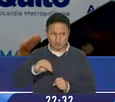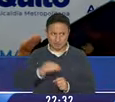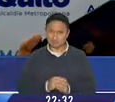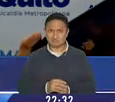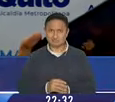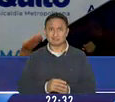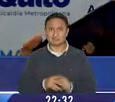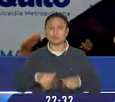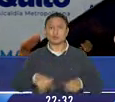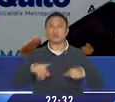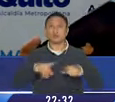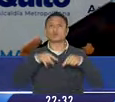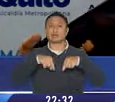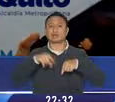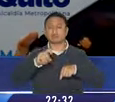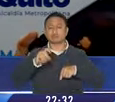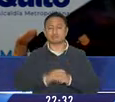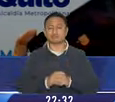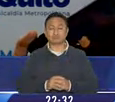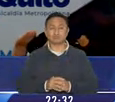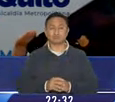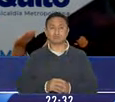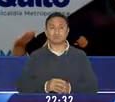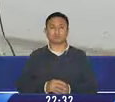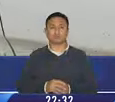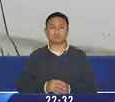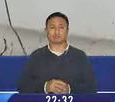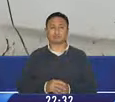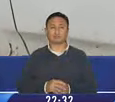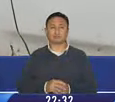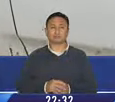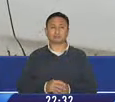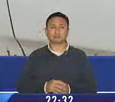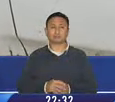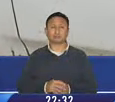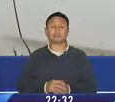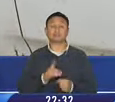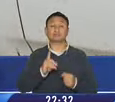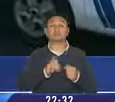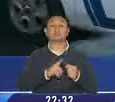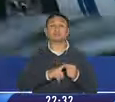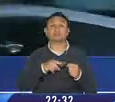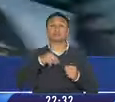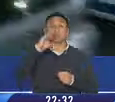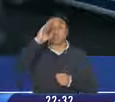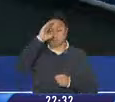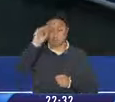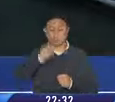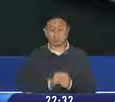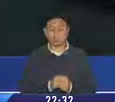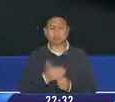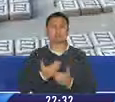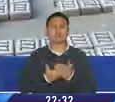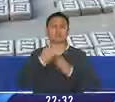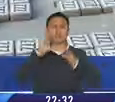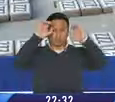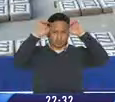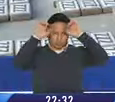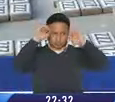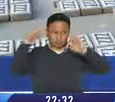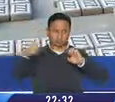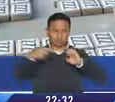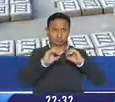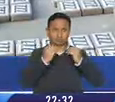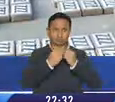aquí convocados exigimos que se cumpla el estándar internacional. Además, Quito demanda de la policía estrategias para combatir el